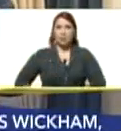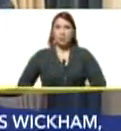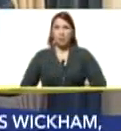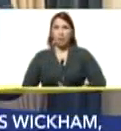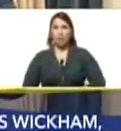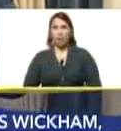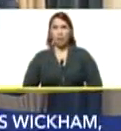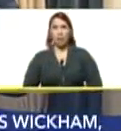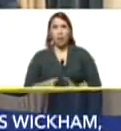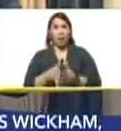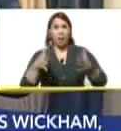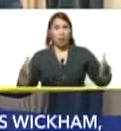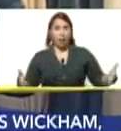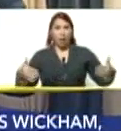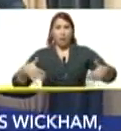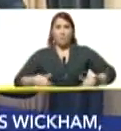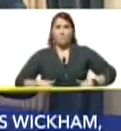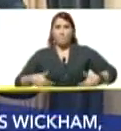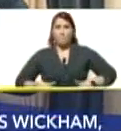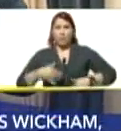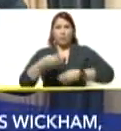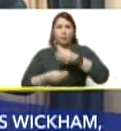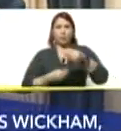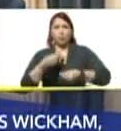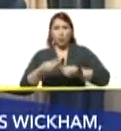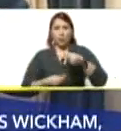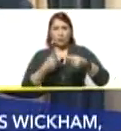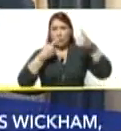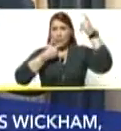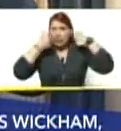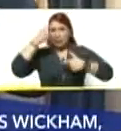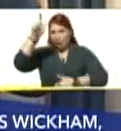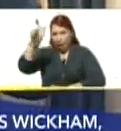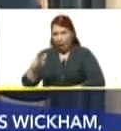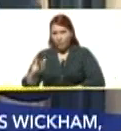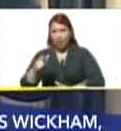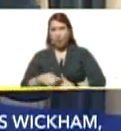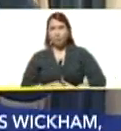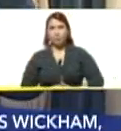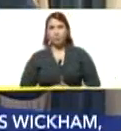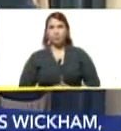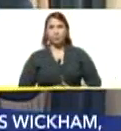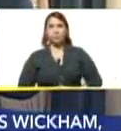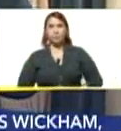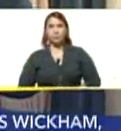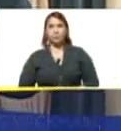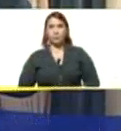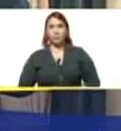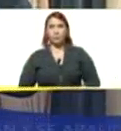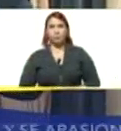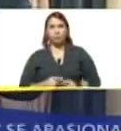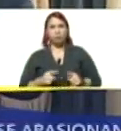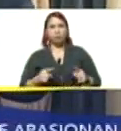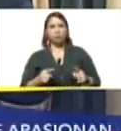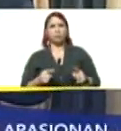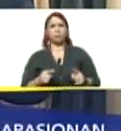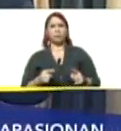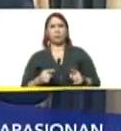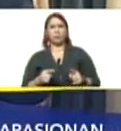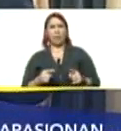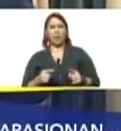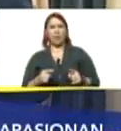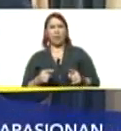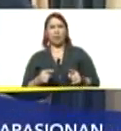inmenso esfuerzo que hacía nuestro comandante Hugo Rafael Chávez Frías para sobreponerse a sus